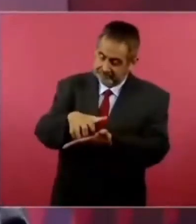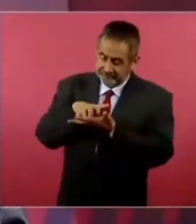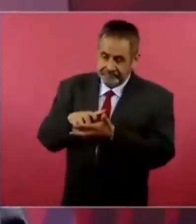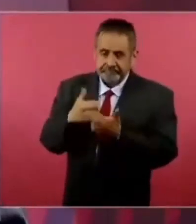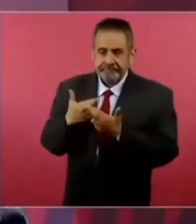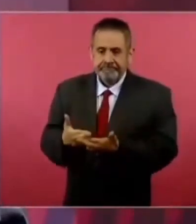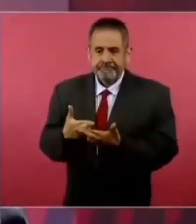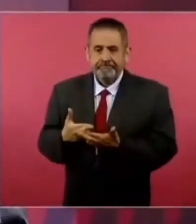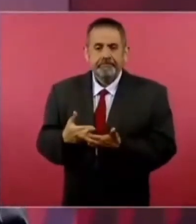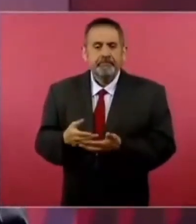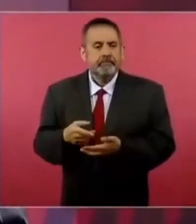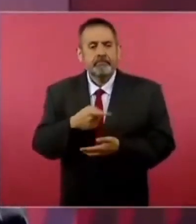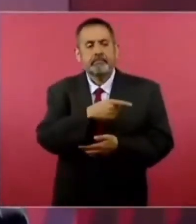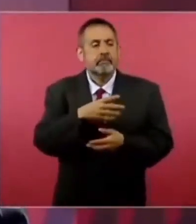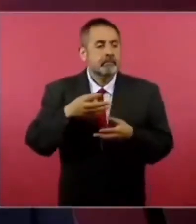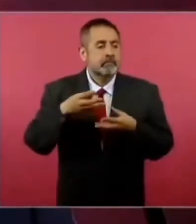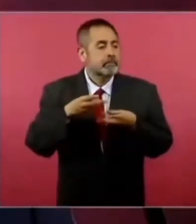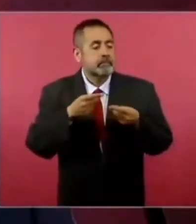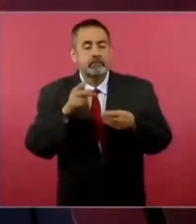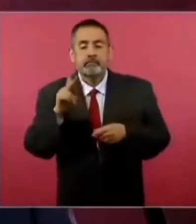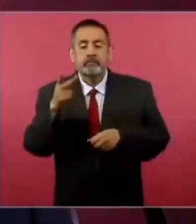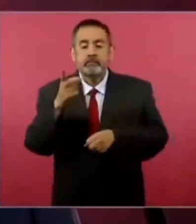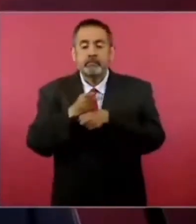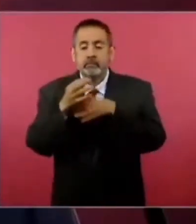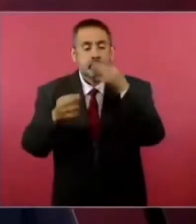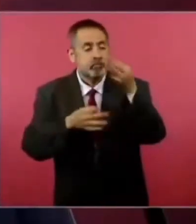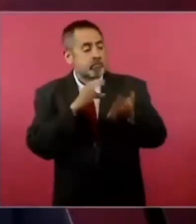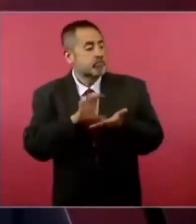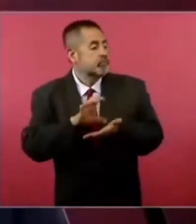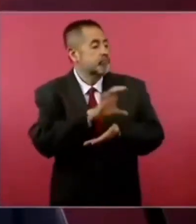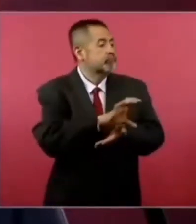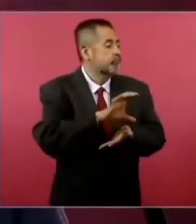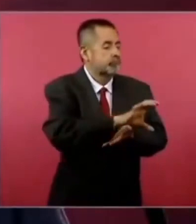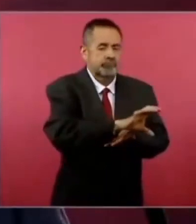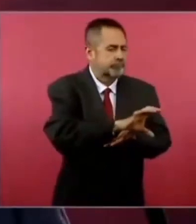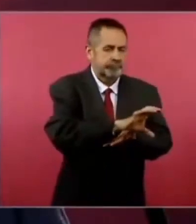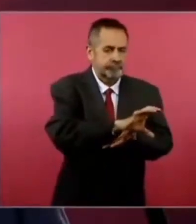con los gastos de publicidad, cuántas becas